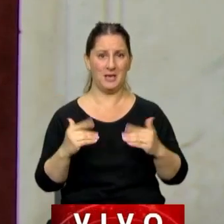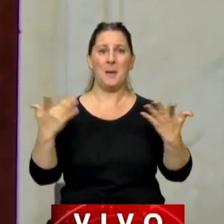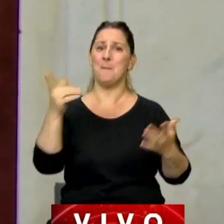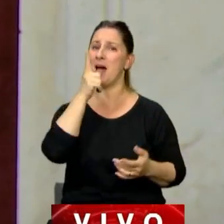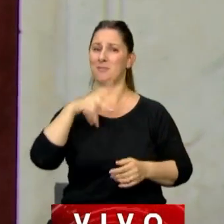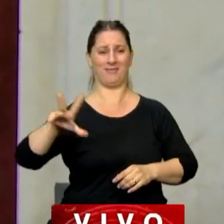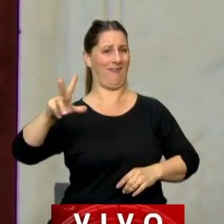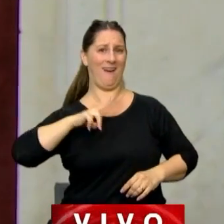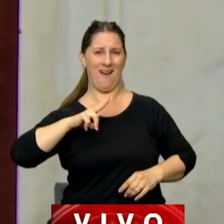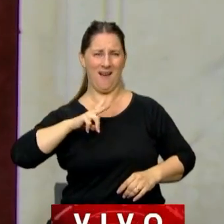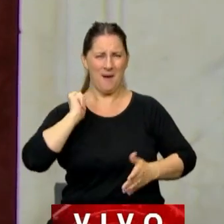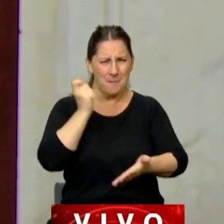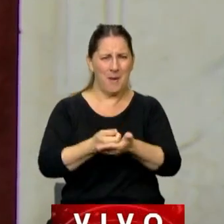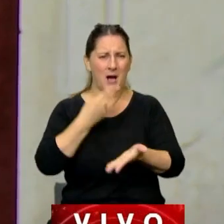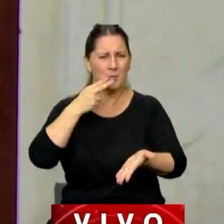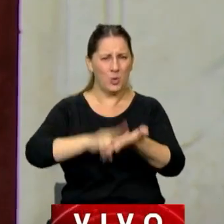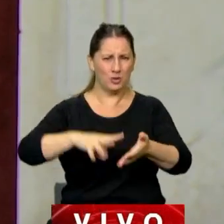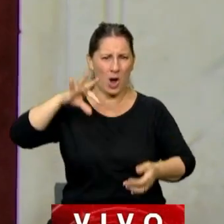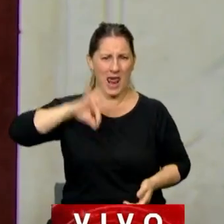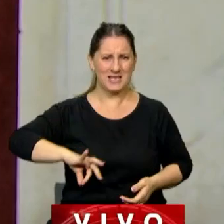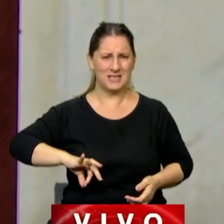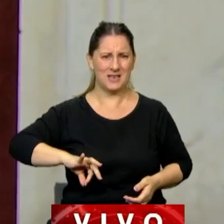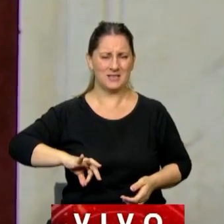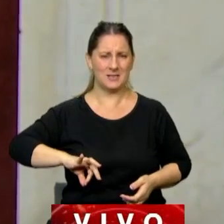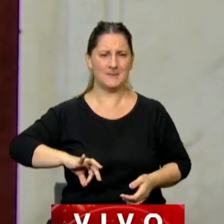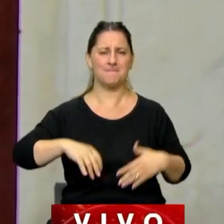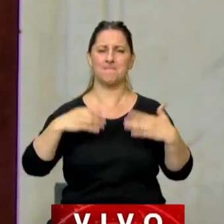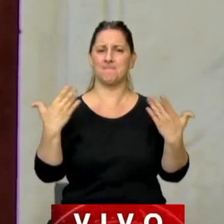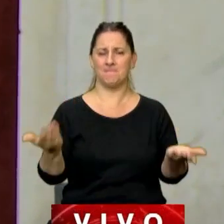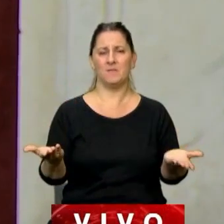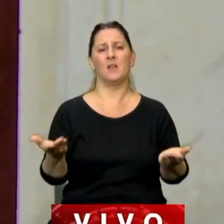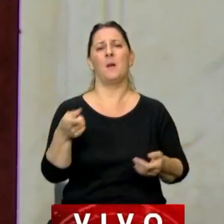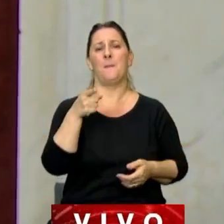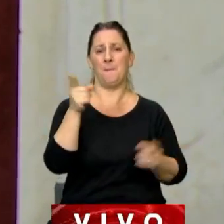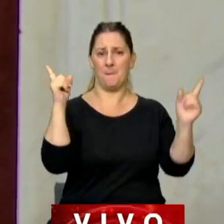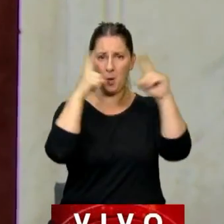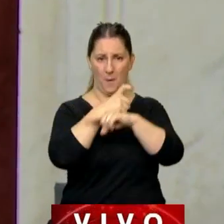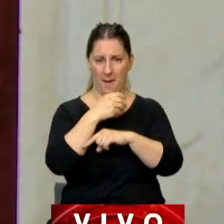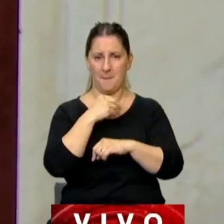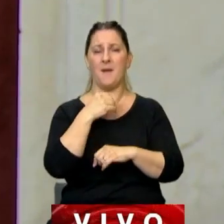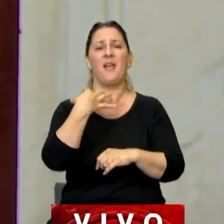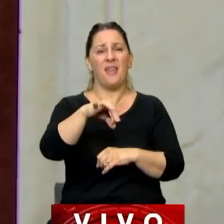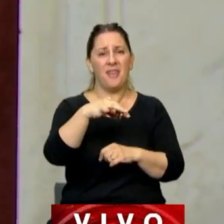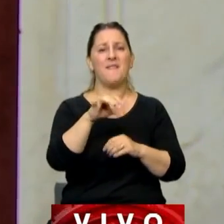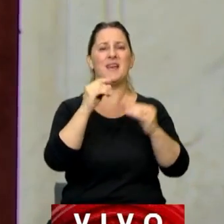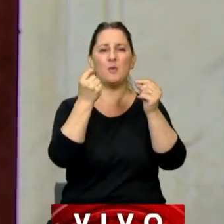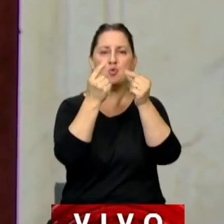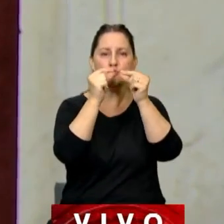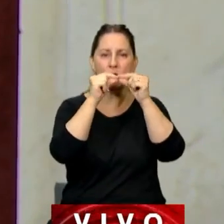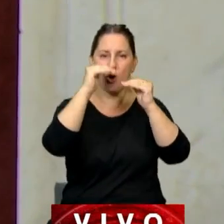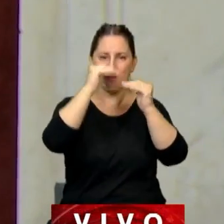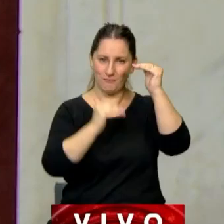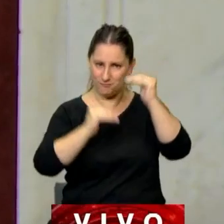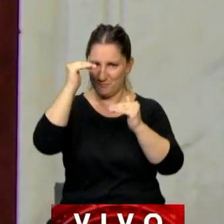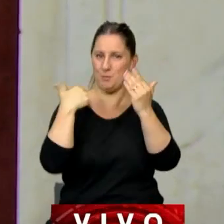más rico y tiene que pagar impuesto a las ganancias. Entonces, el problema es, hay que modificar las escalas, lo que planteó